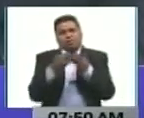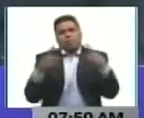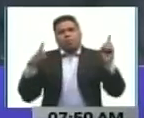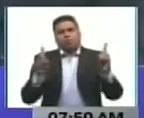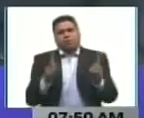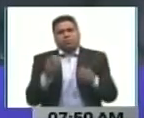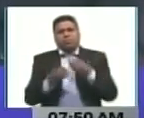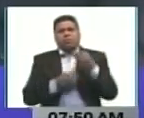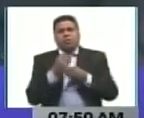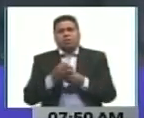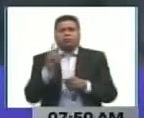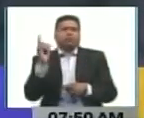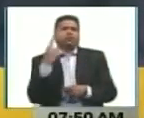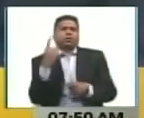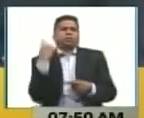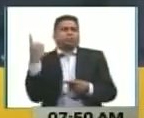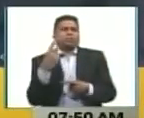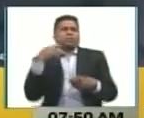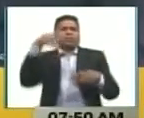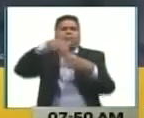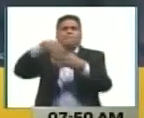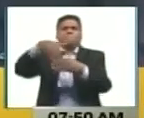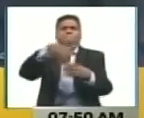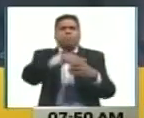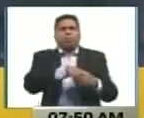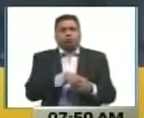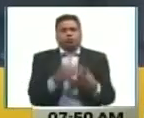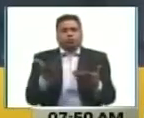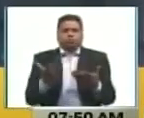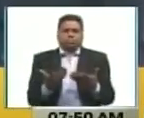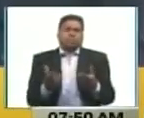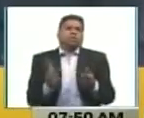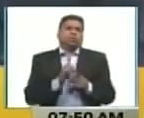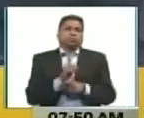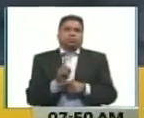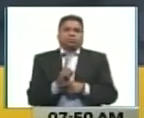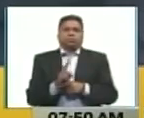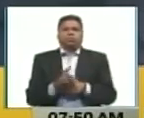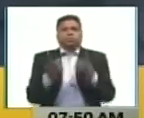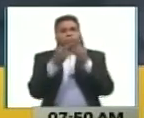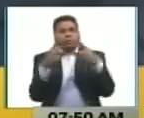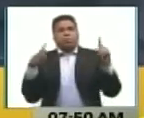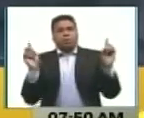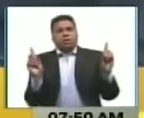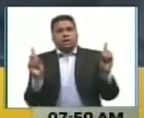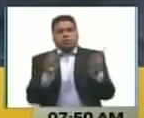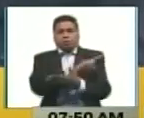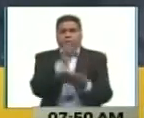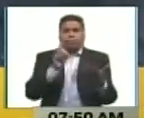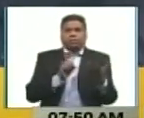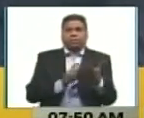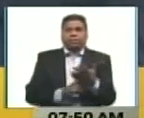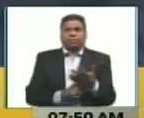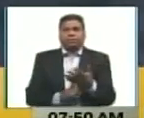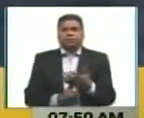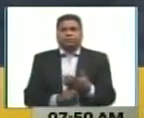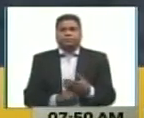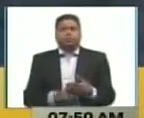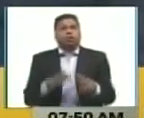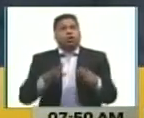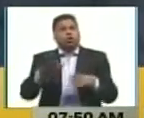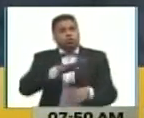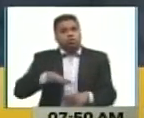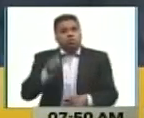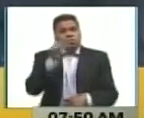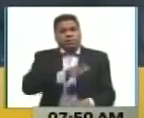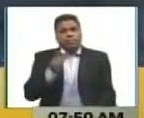en el sentido del voto, sino protagónicos, o sea, democráticos radicales, radicalmente hablando, donde la gente protagoniza